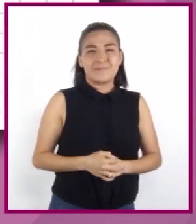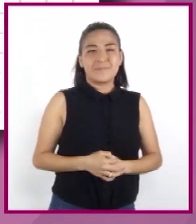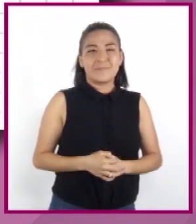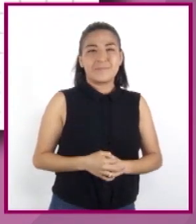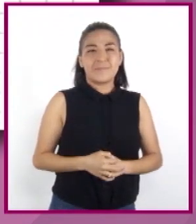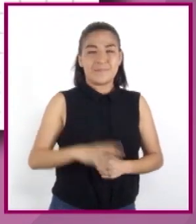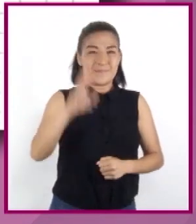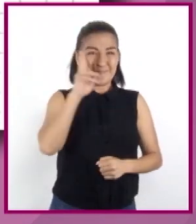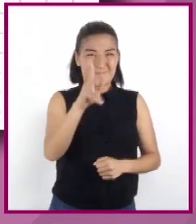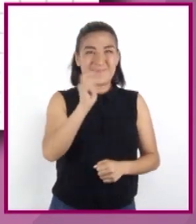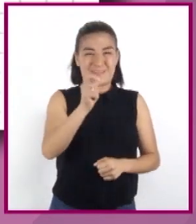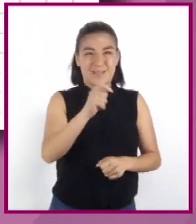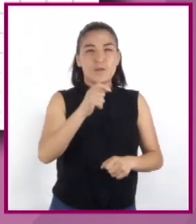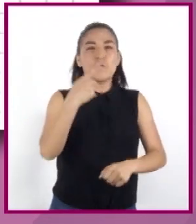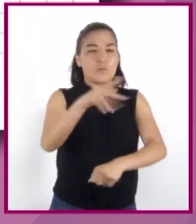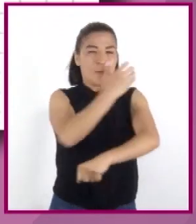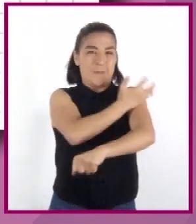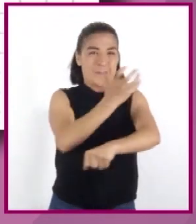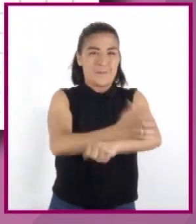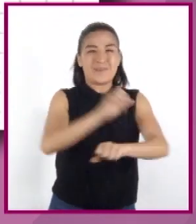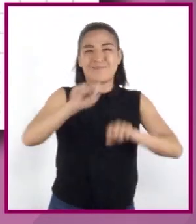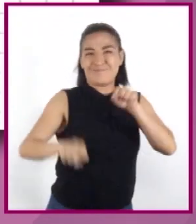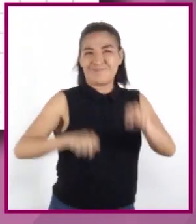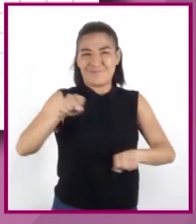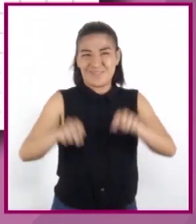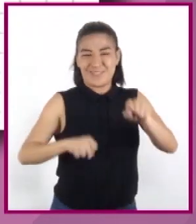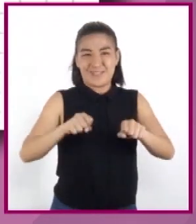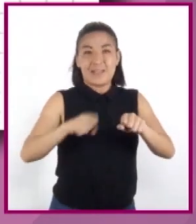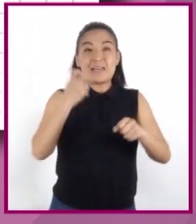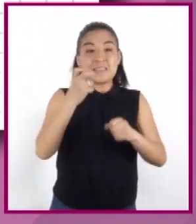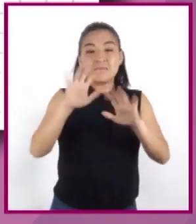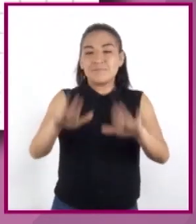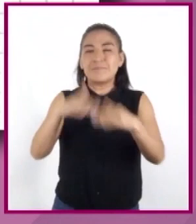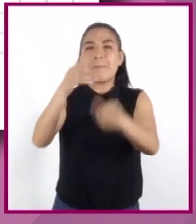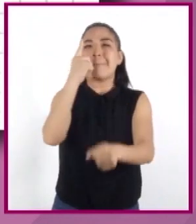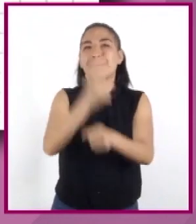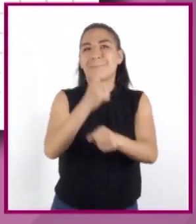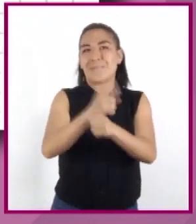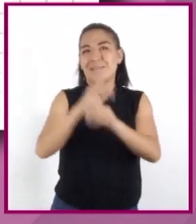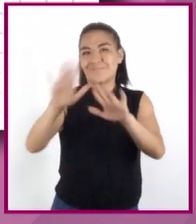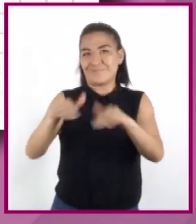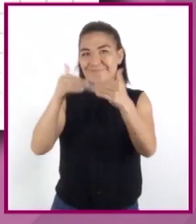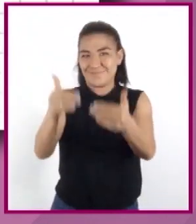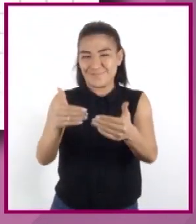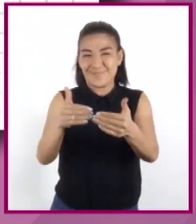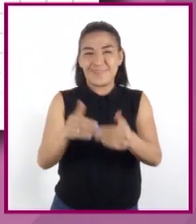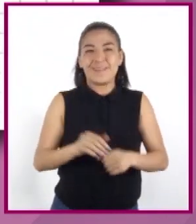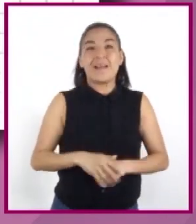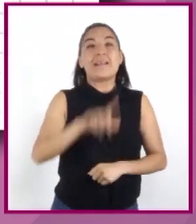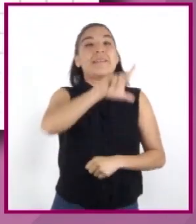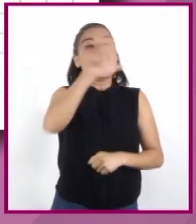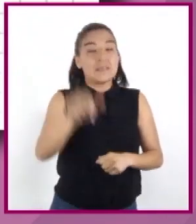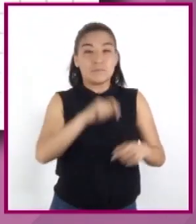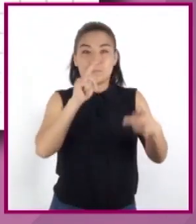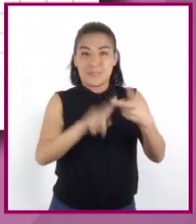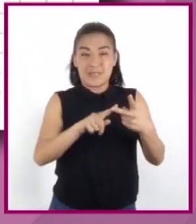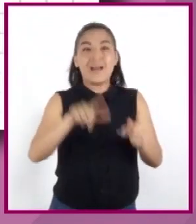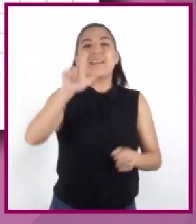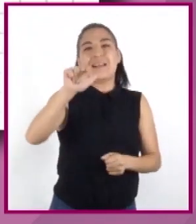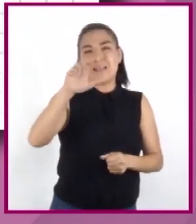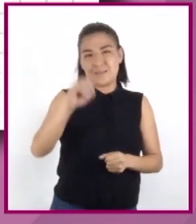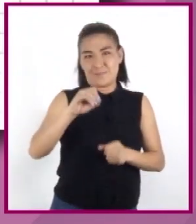Como observamos, su compañero que va a bicicleta llegaría antes. Después llegaría